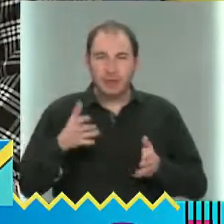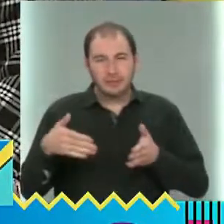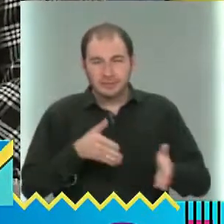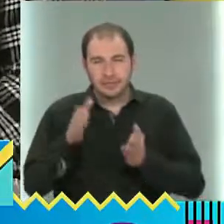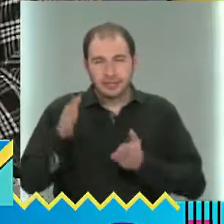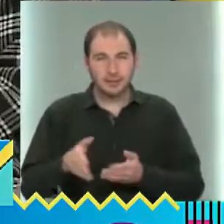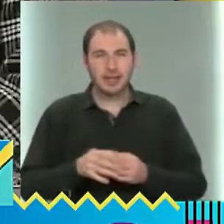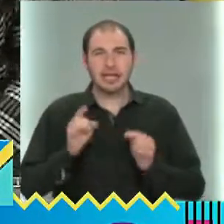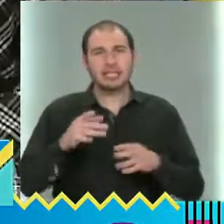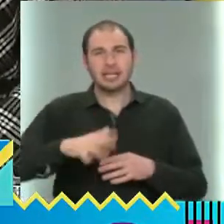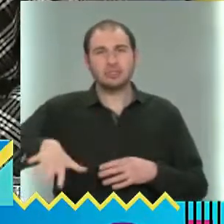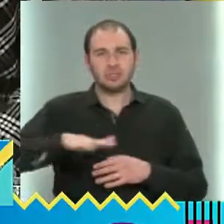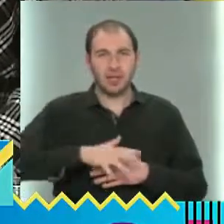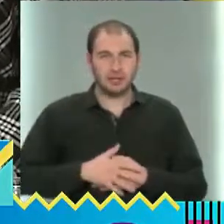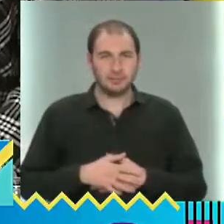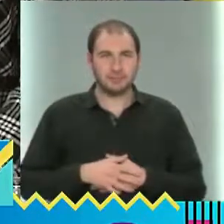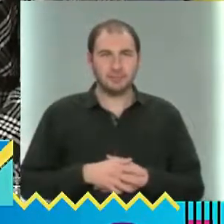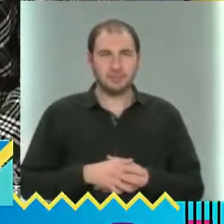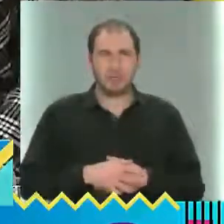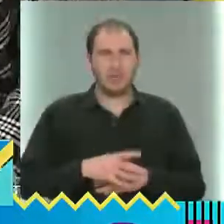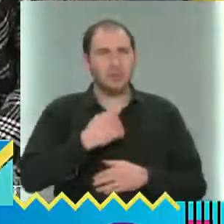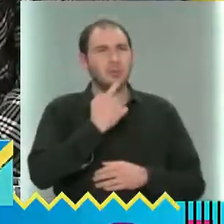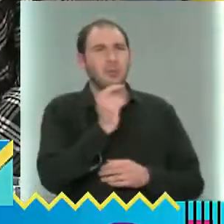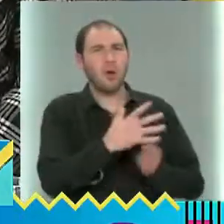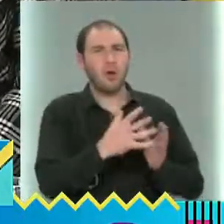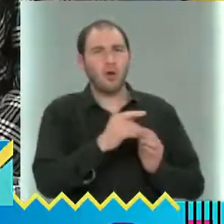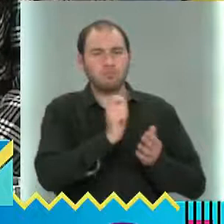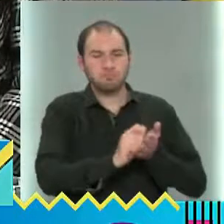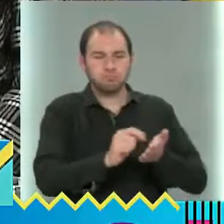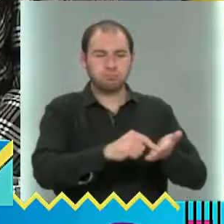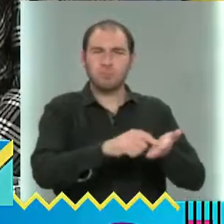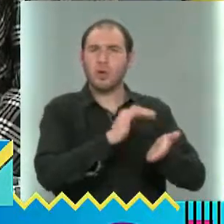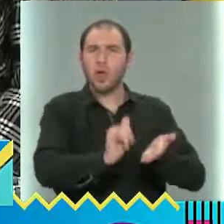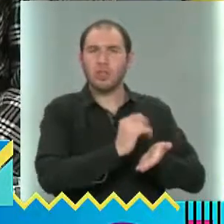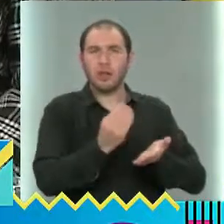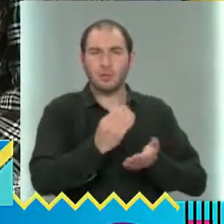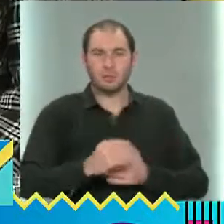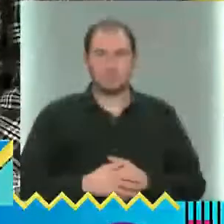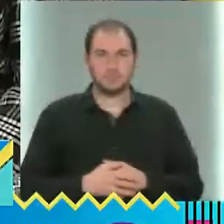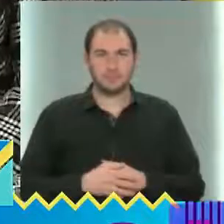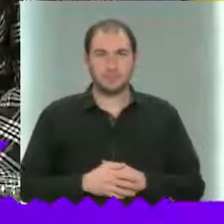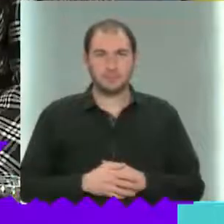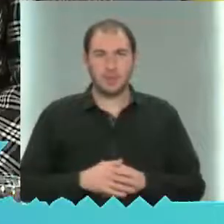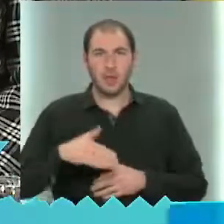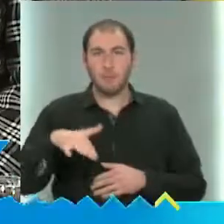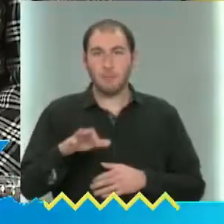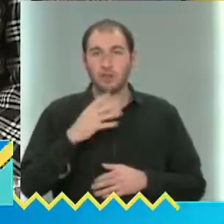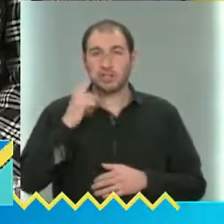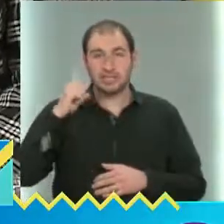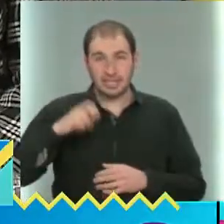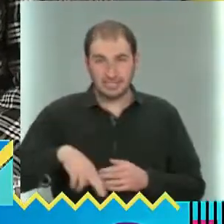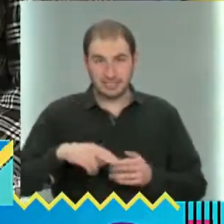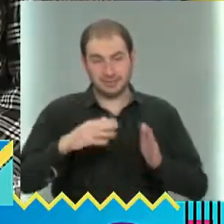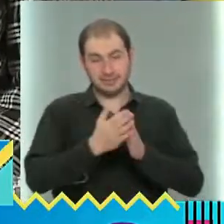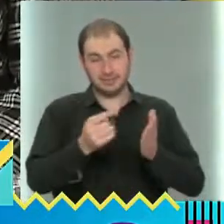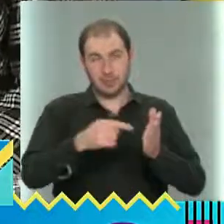¿no? De la crítica social. Bien. ¿Y cómo reflejaste eso en tu obra? Bueno, en Motín justamente la